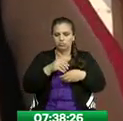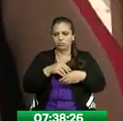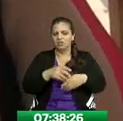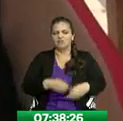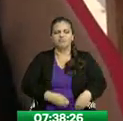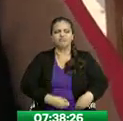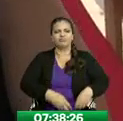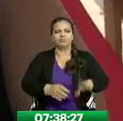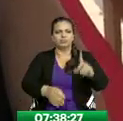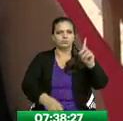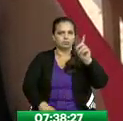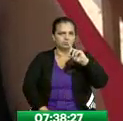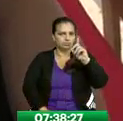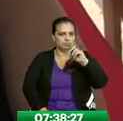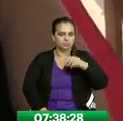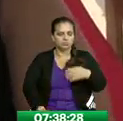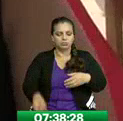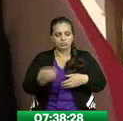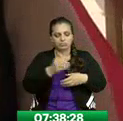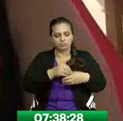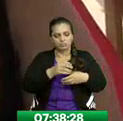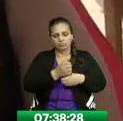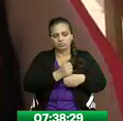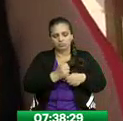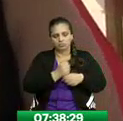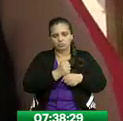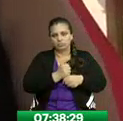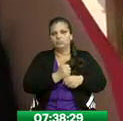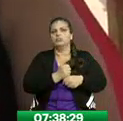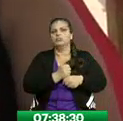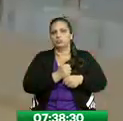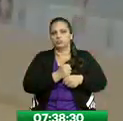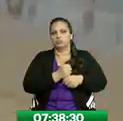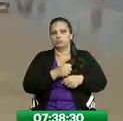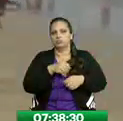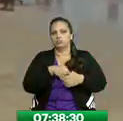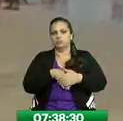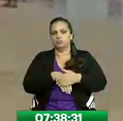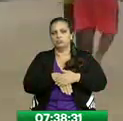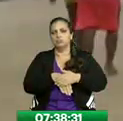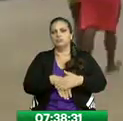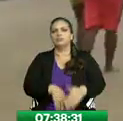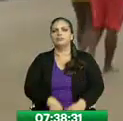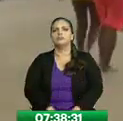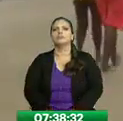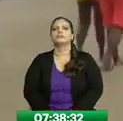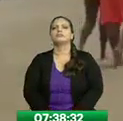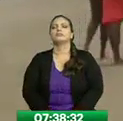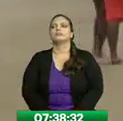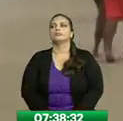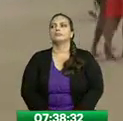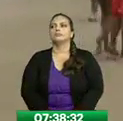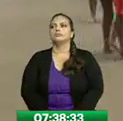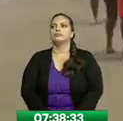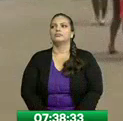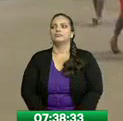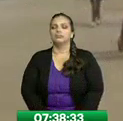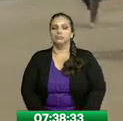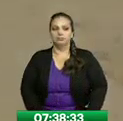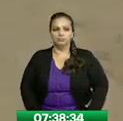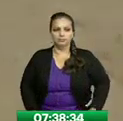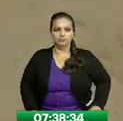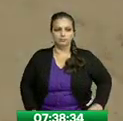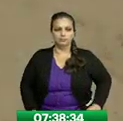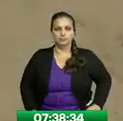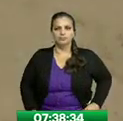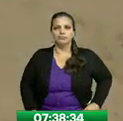de la playa es algo muy, pero muy antihigiénico. Los trabajos de limpieza de la playa empezaron desde muy tempranas horas.